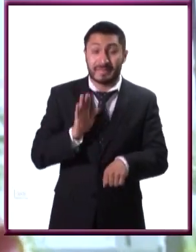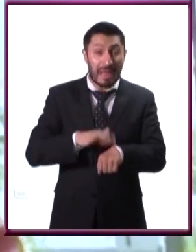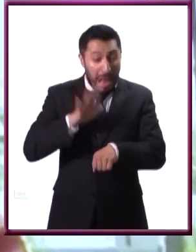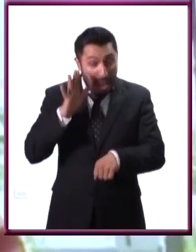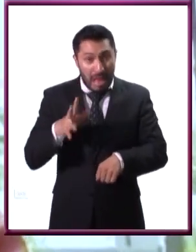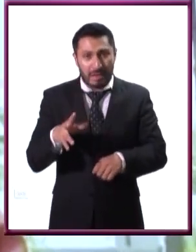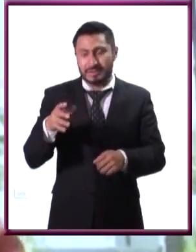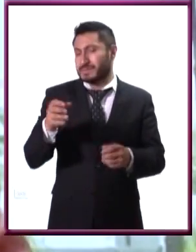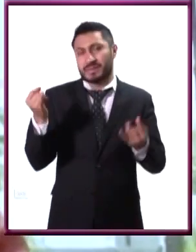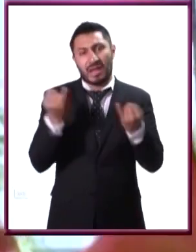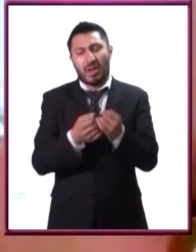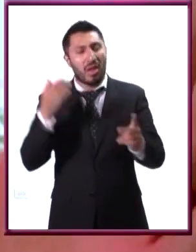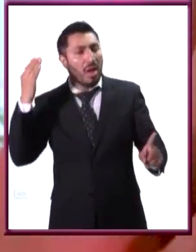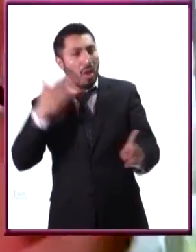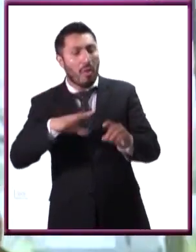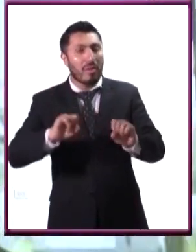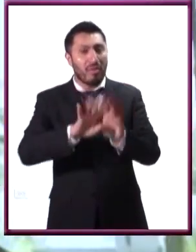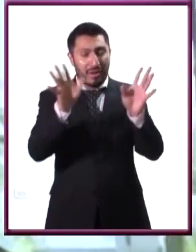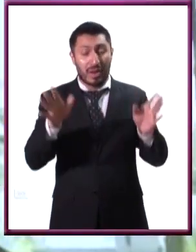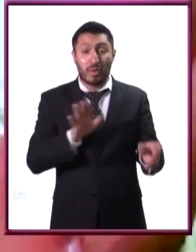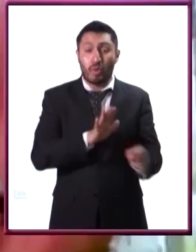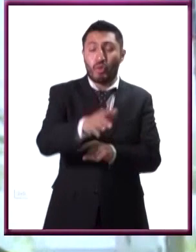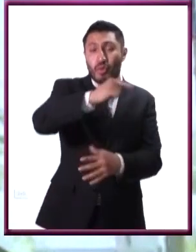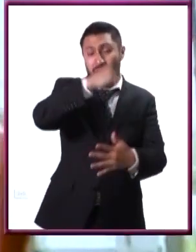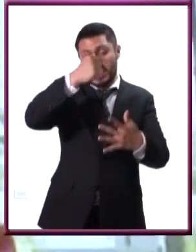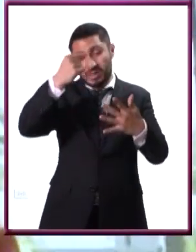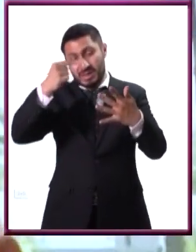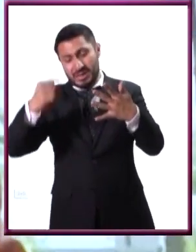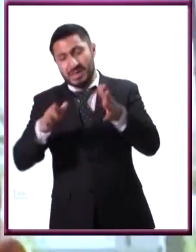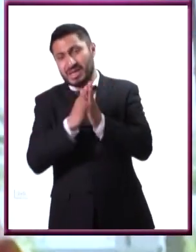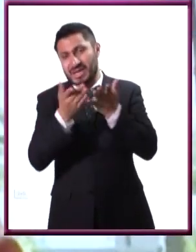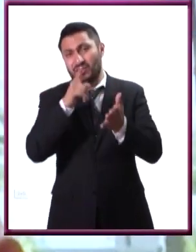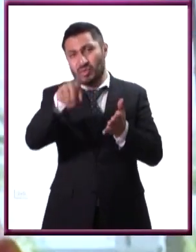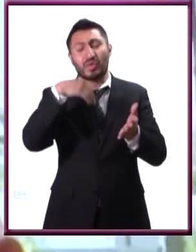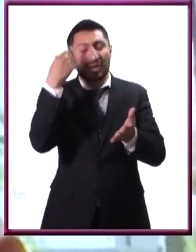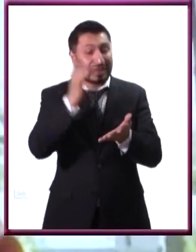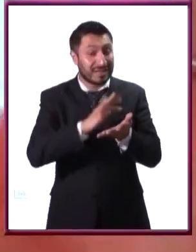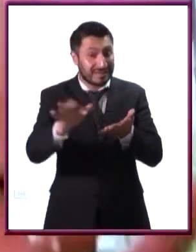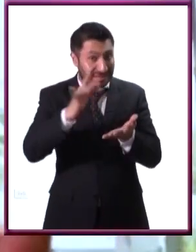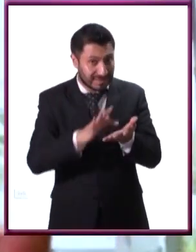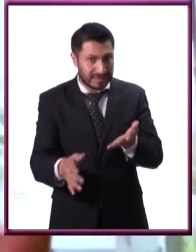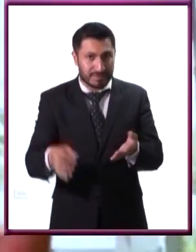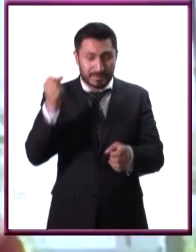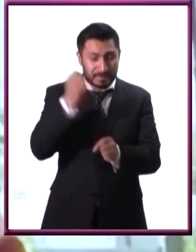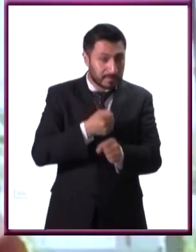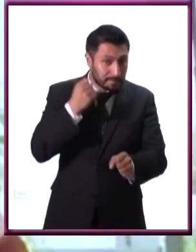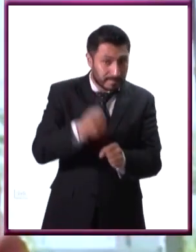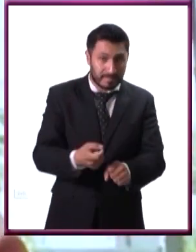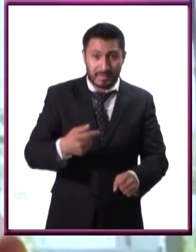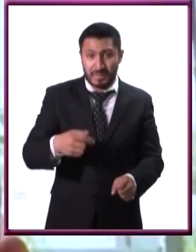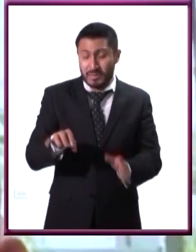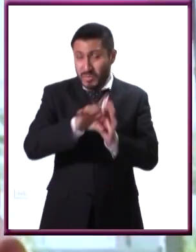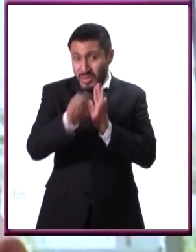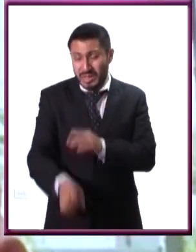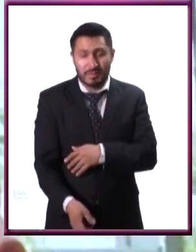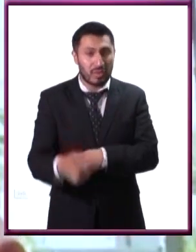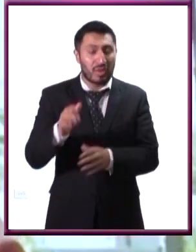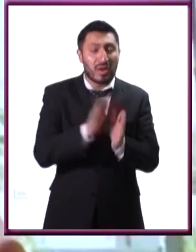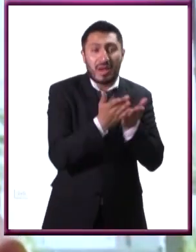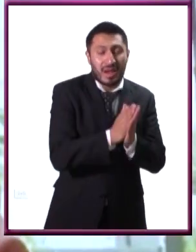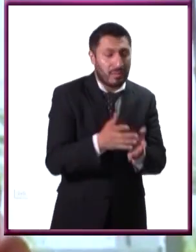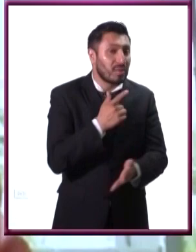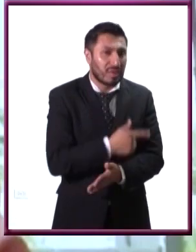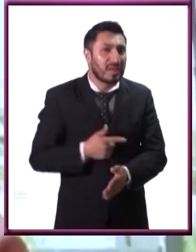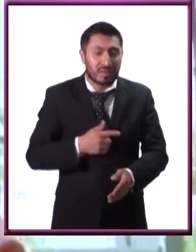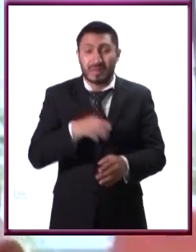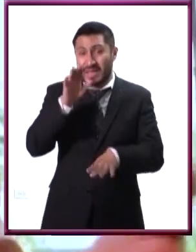Tener también claro una ruta de libros que leer, sin duda alguna. Siempre, insisto, libros que leamos por